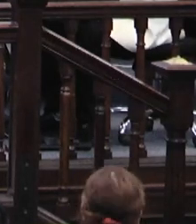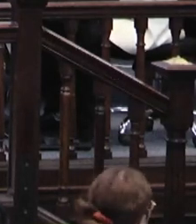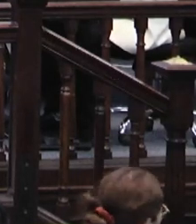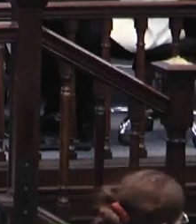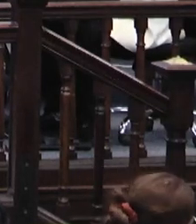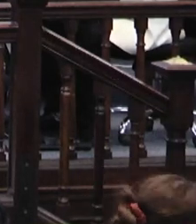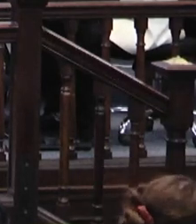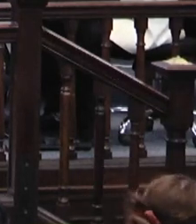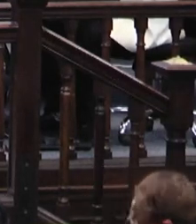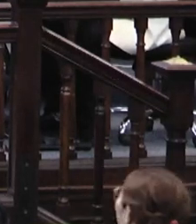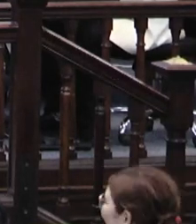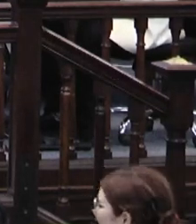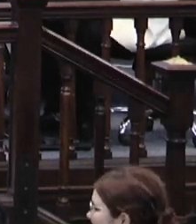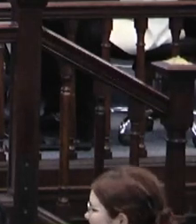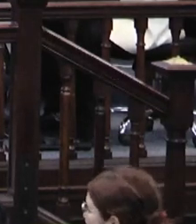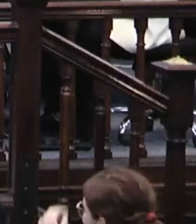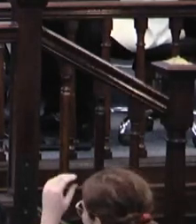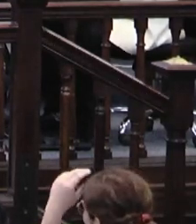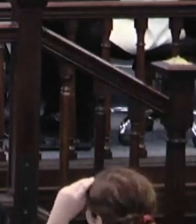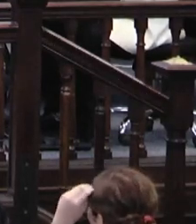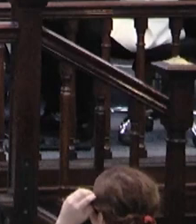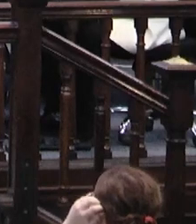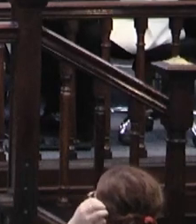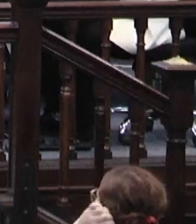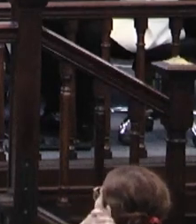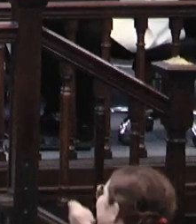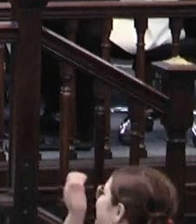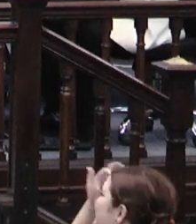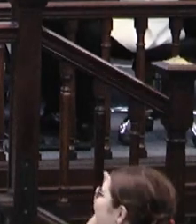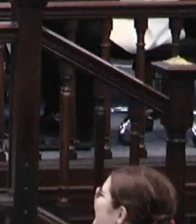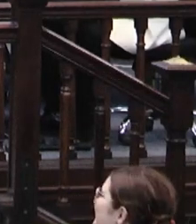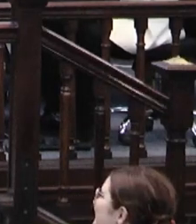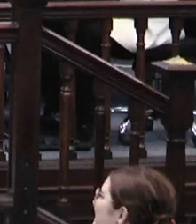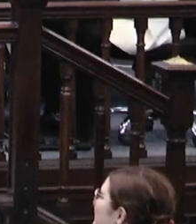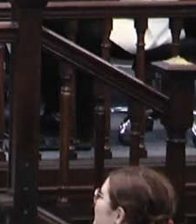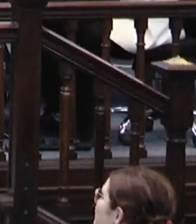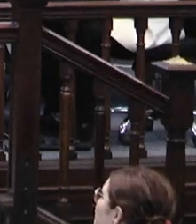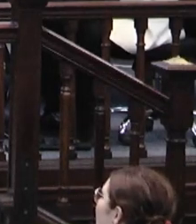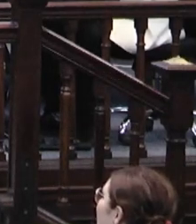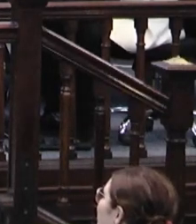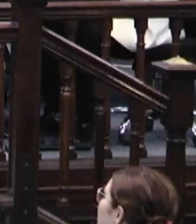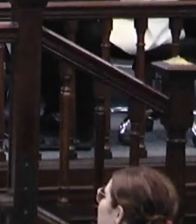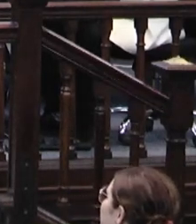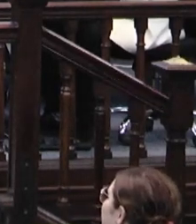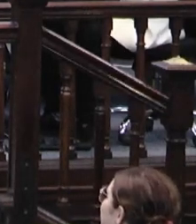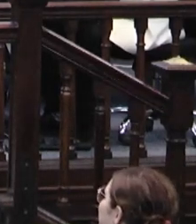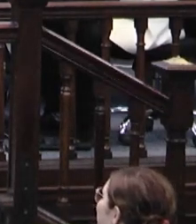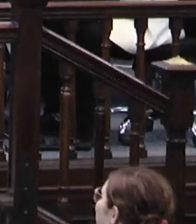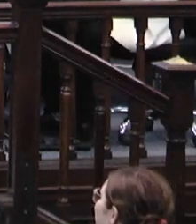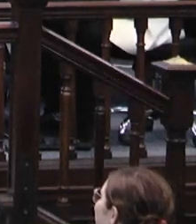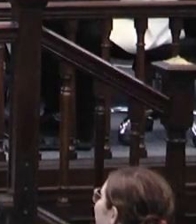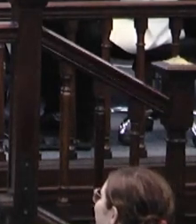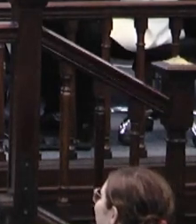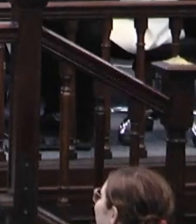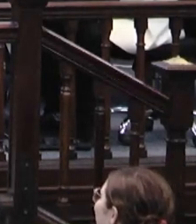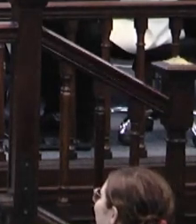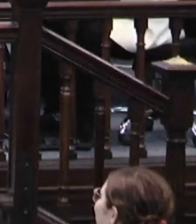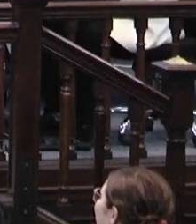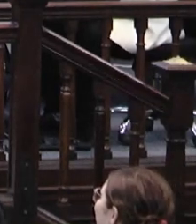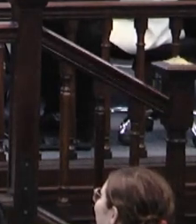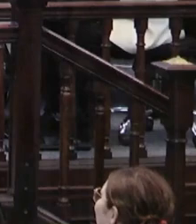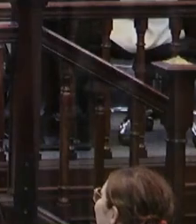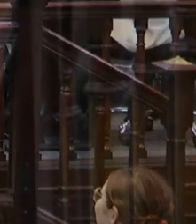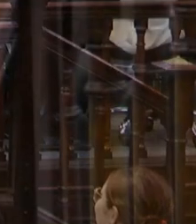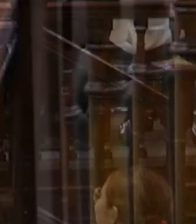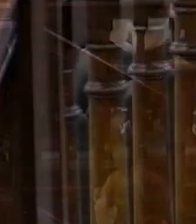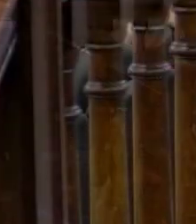Si es víctima de un ilícito, usted podría hacer la denuncia, seguir al denunciado y ver que todo termine